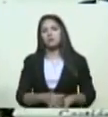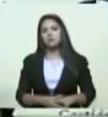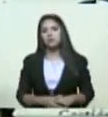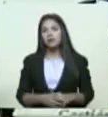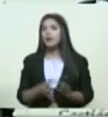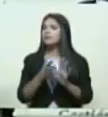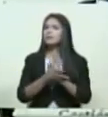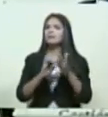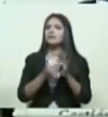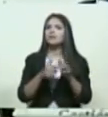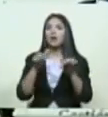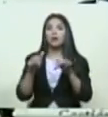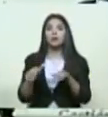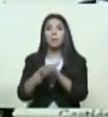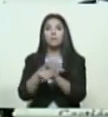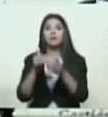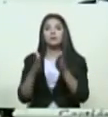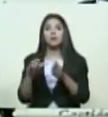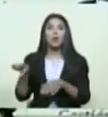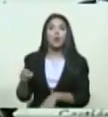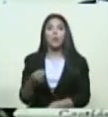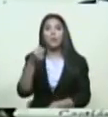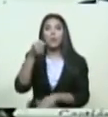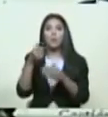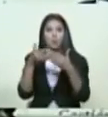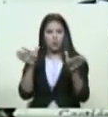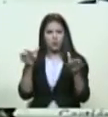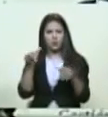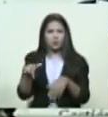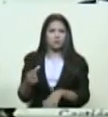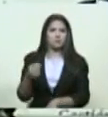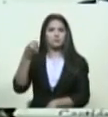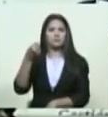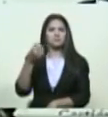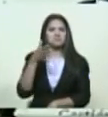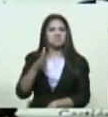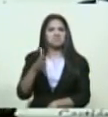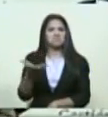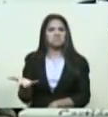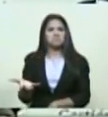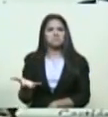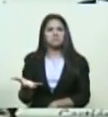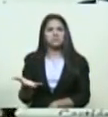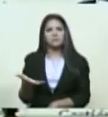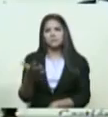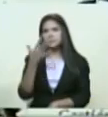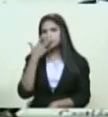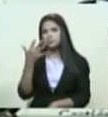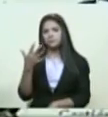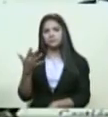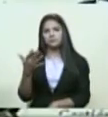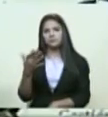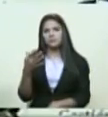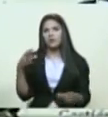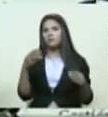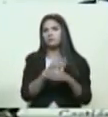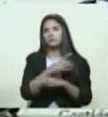Significa que este Ministerio Público estaba prácticamente y totalmente al margen de la